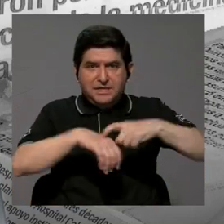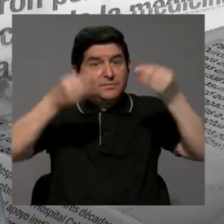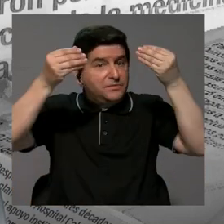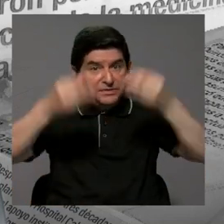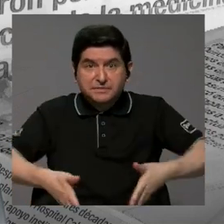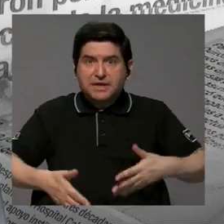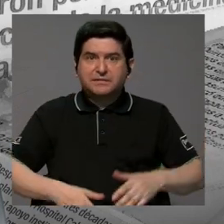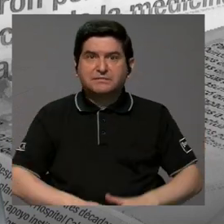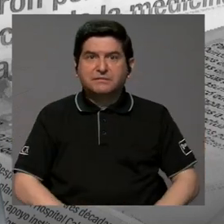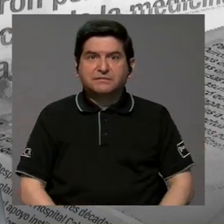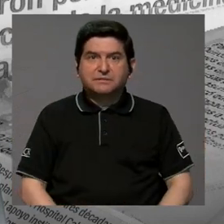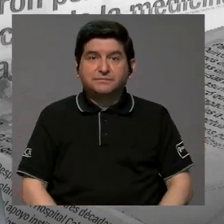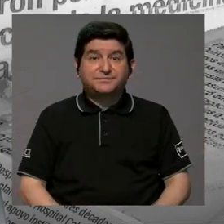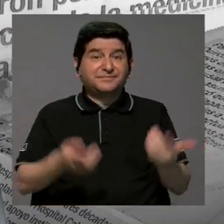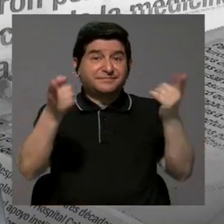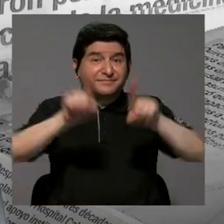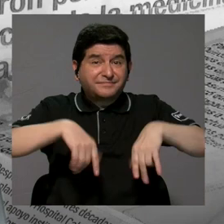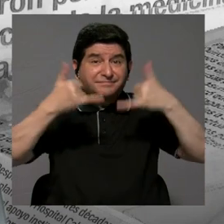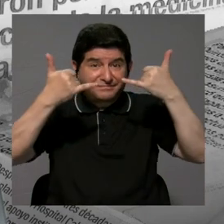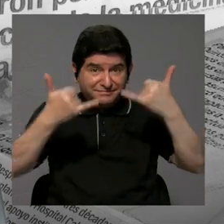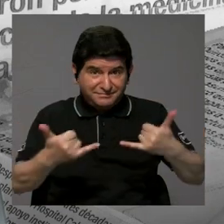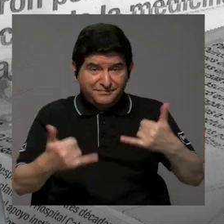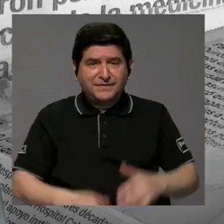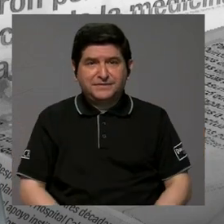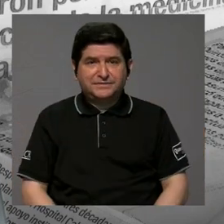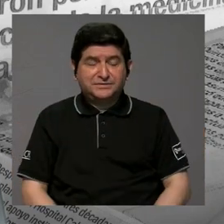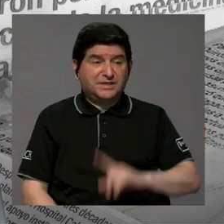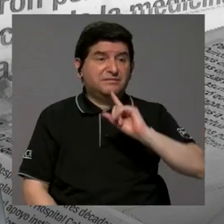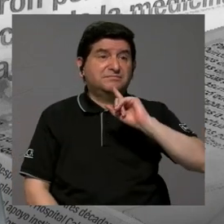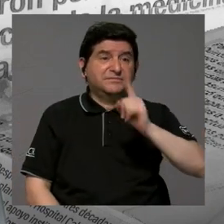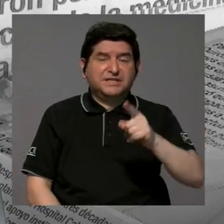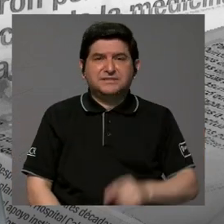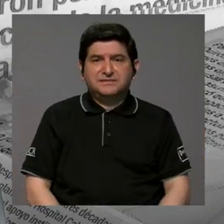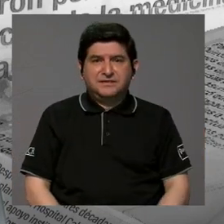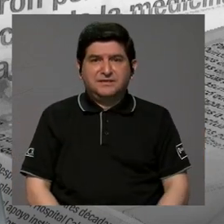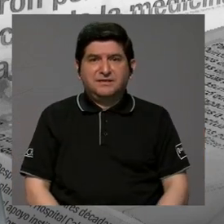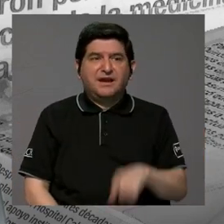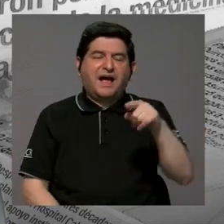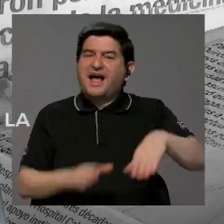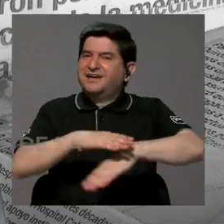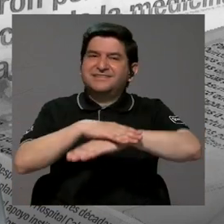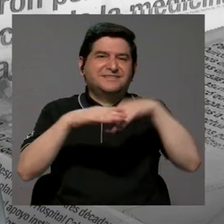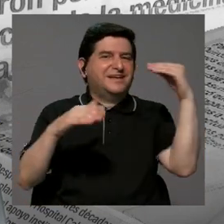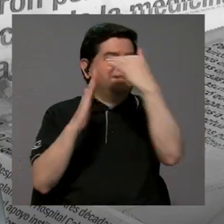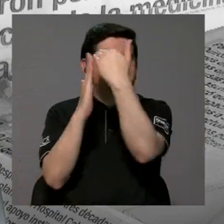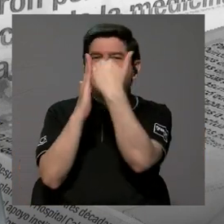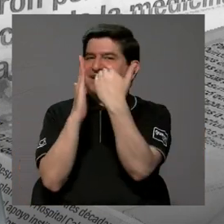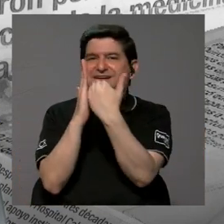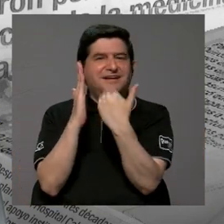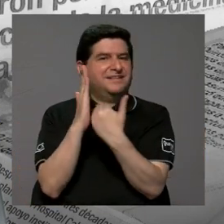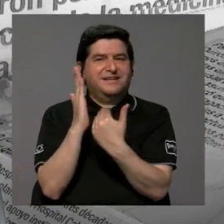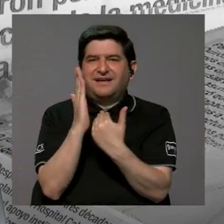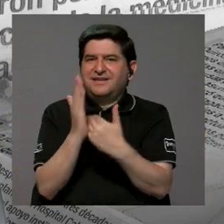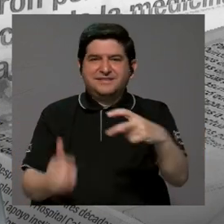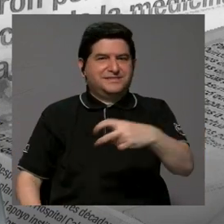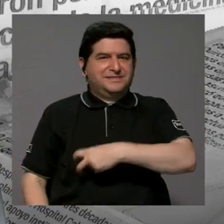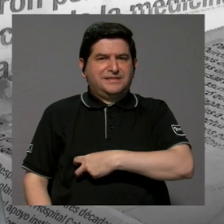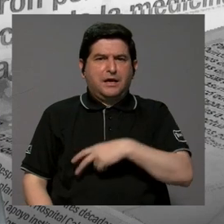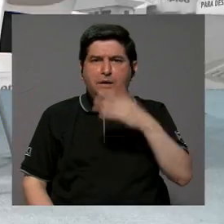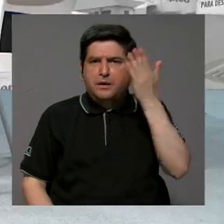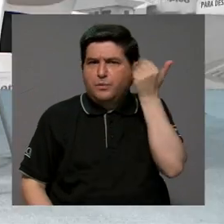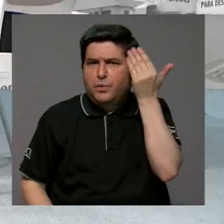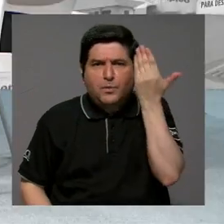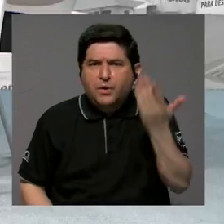perdido. Es más, hay casos ya donde se le ha dicho que se le excluye de la lista de trasplante. ¿Eso por